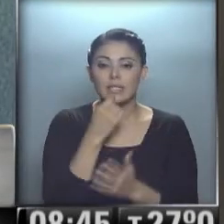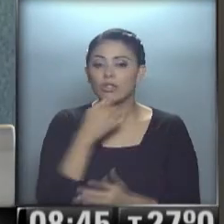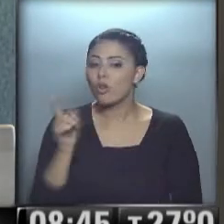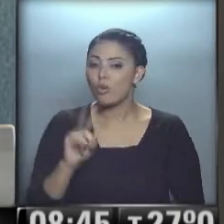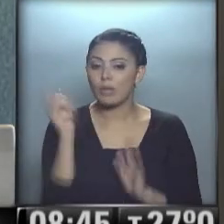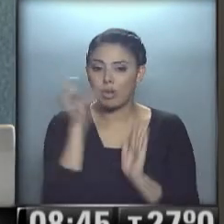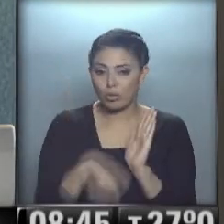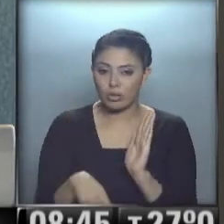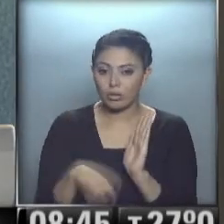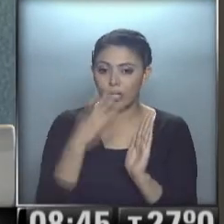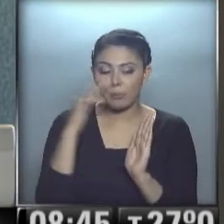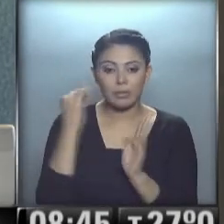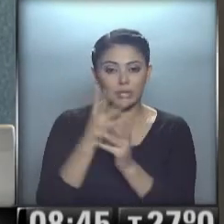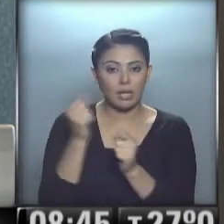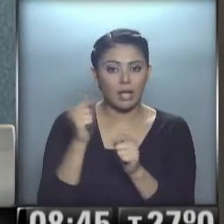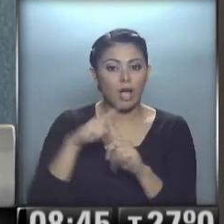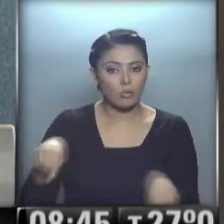contrato, la rescisión del mismo.